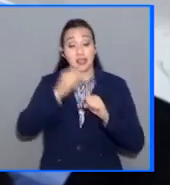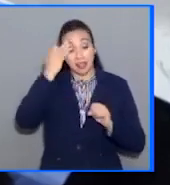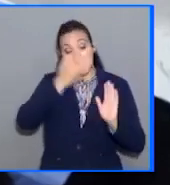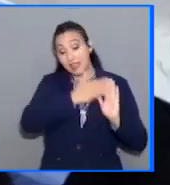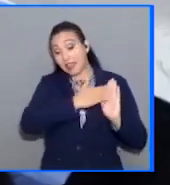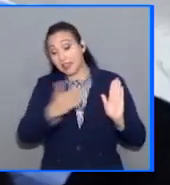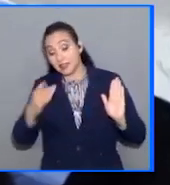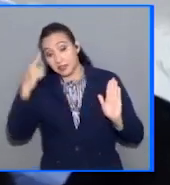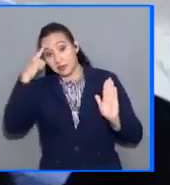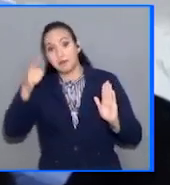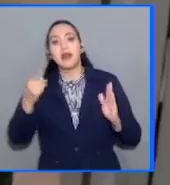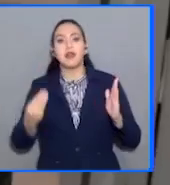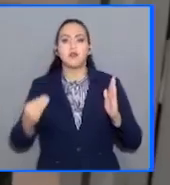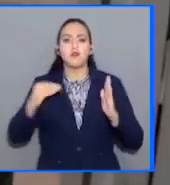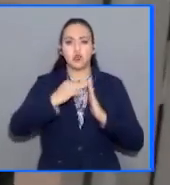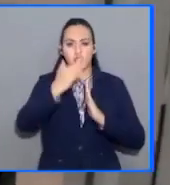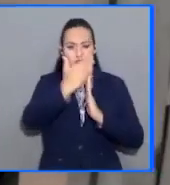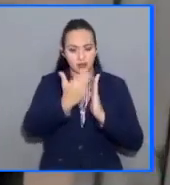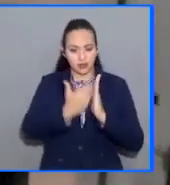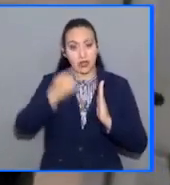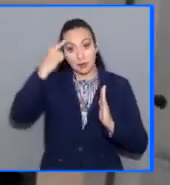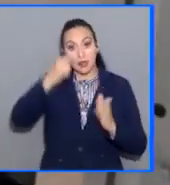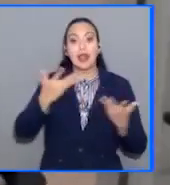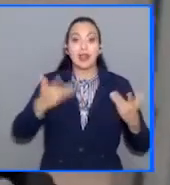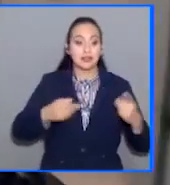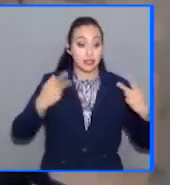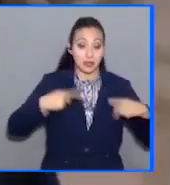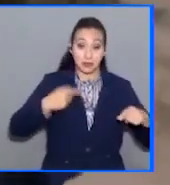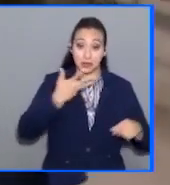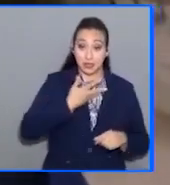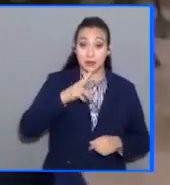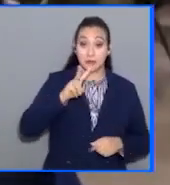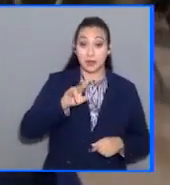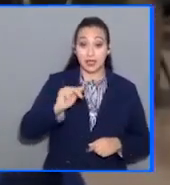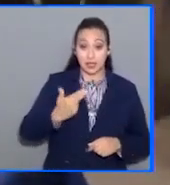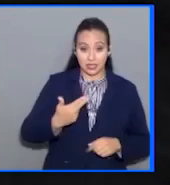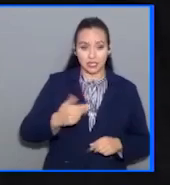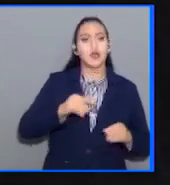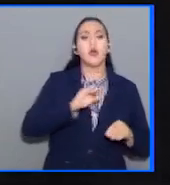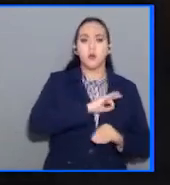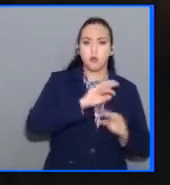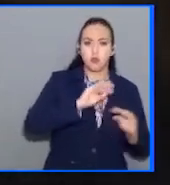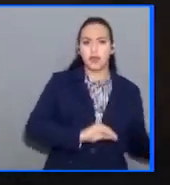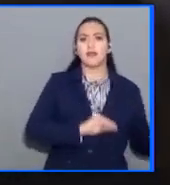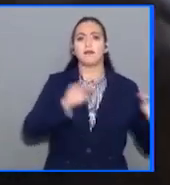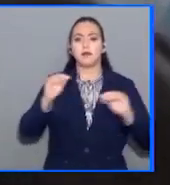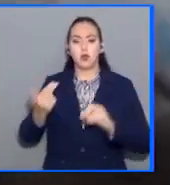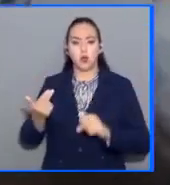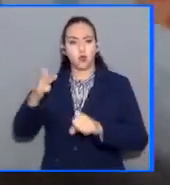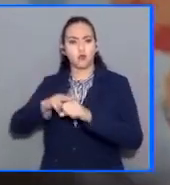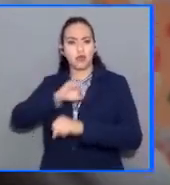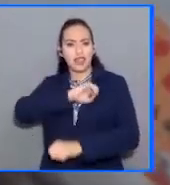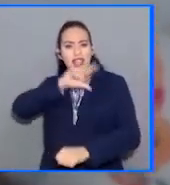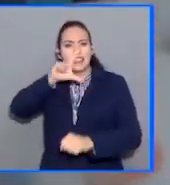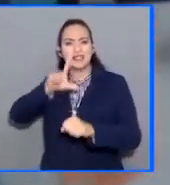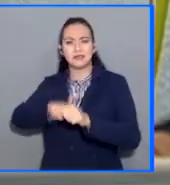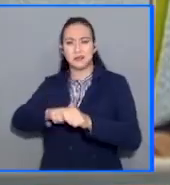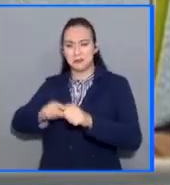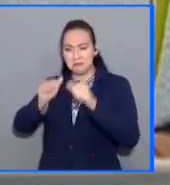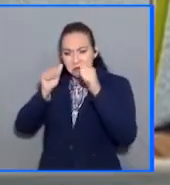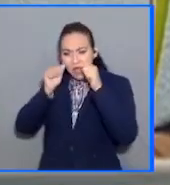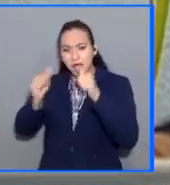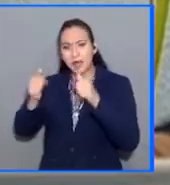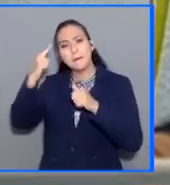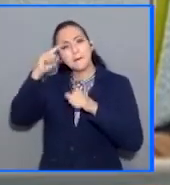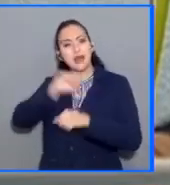protocolo que regule la transferencia de los pacientes que viven con VIH-Sida entre las instituciones que brindan servicios de salud en